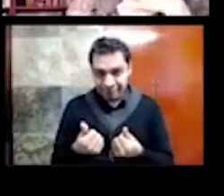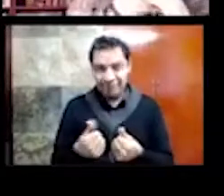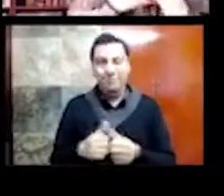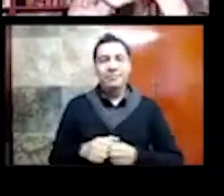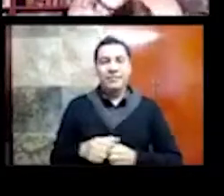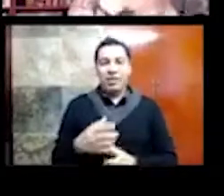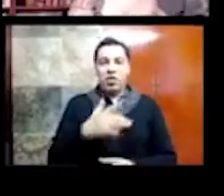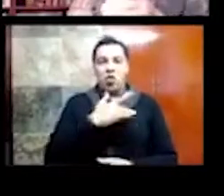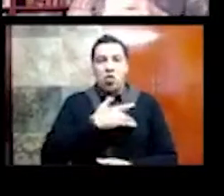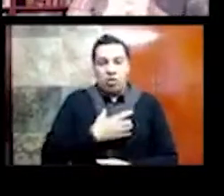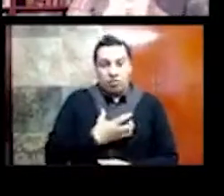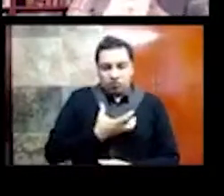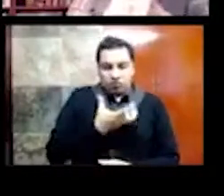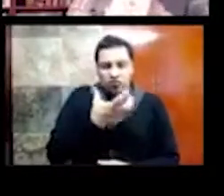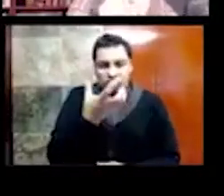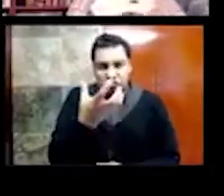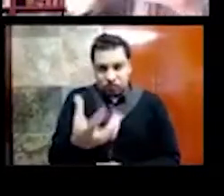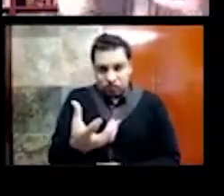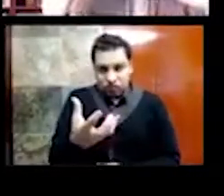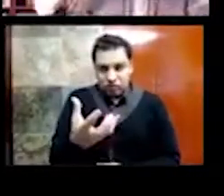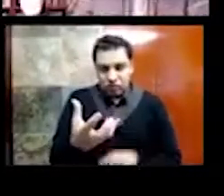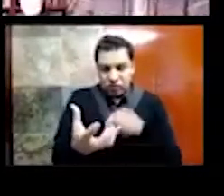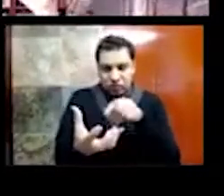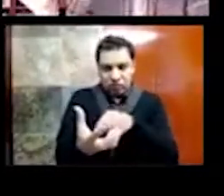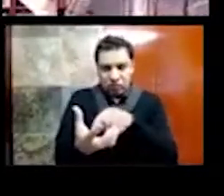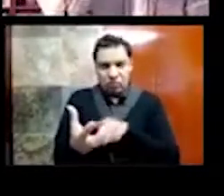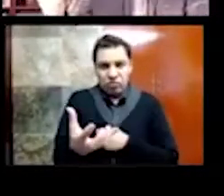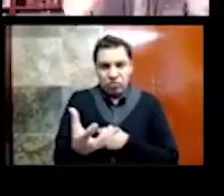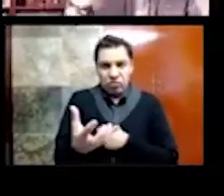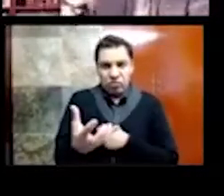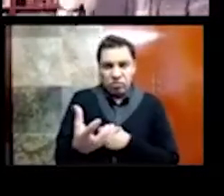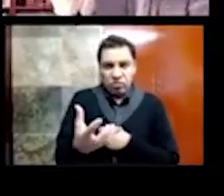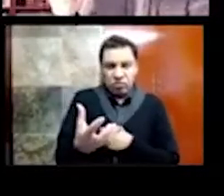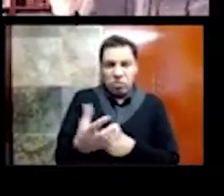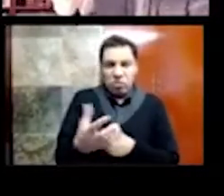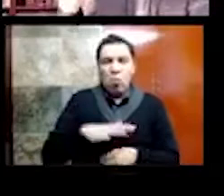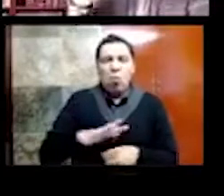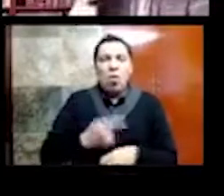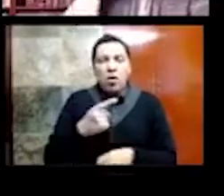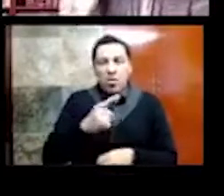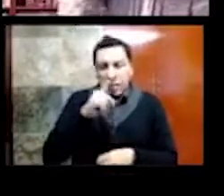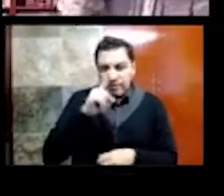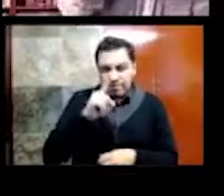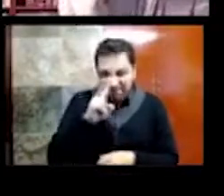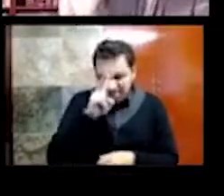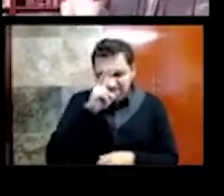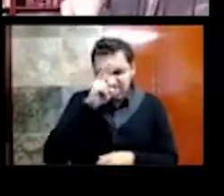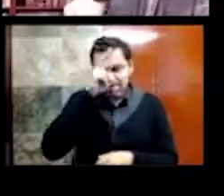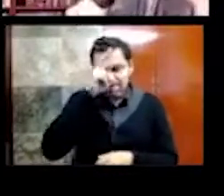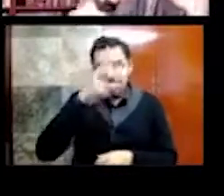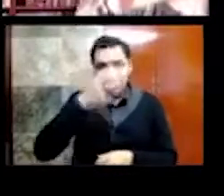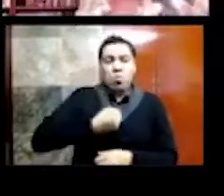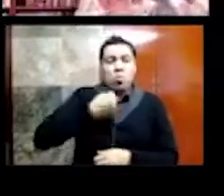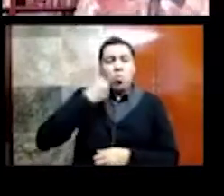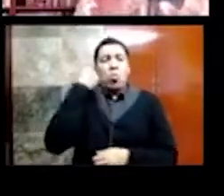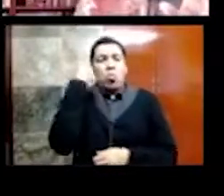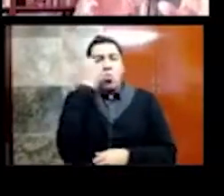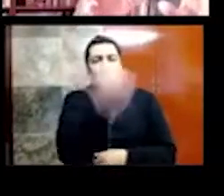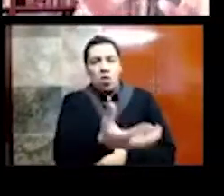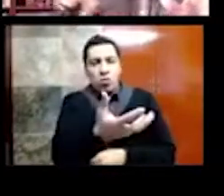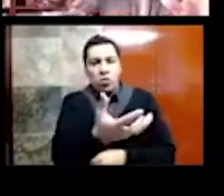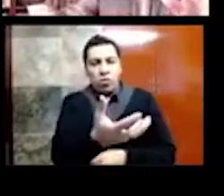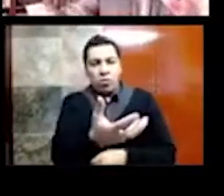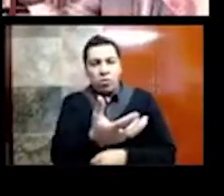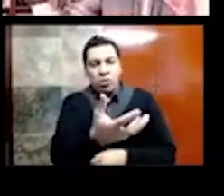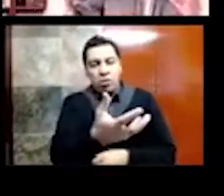corazón de Cópil es extraído. Todo esto es leyenda. Lanzado al infinito. Y entonces,